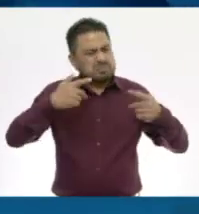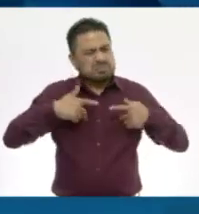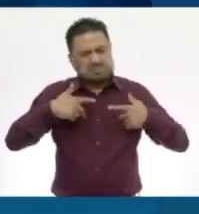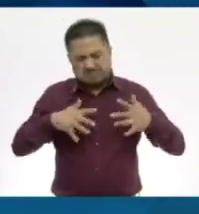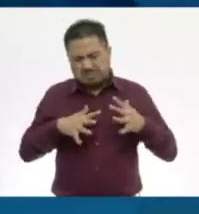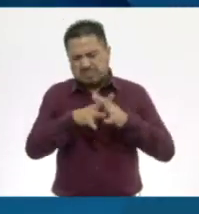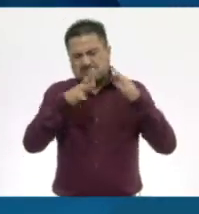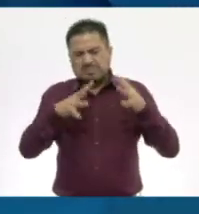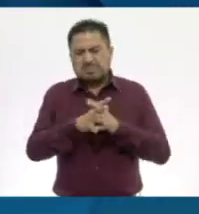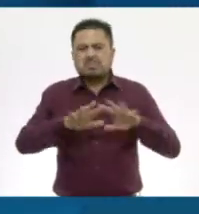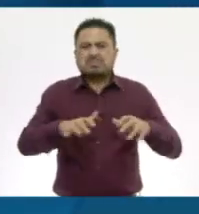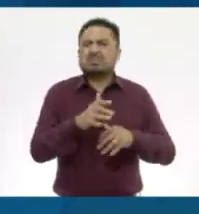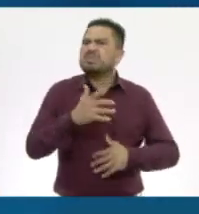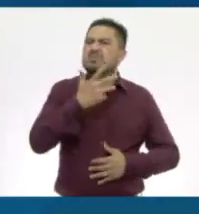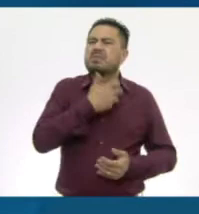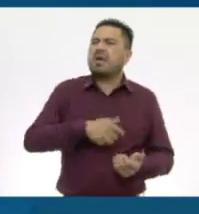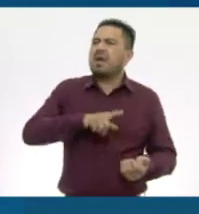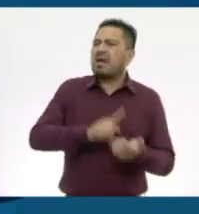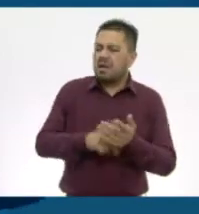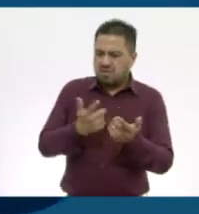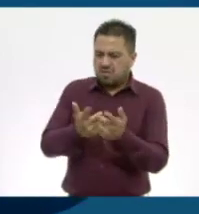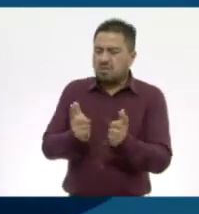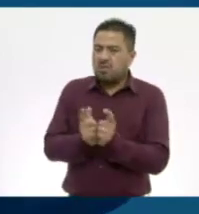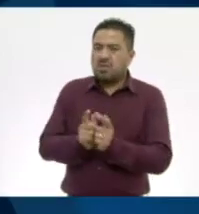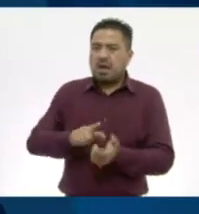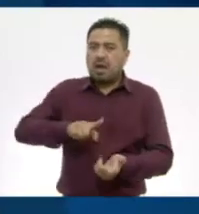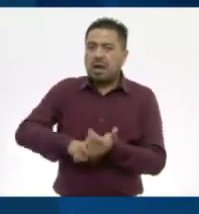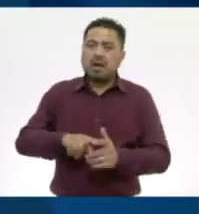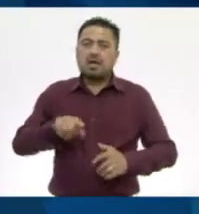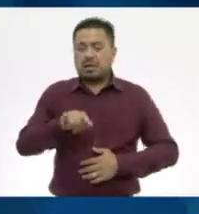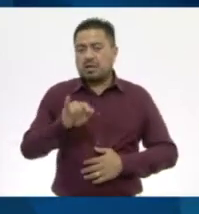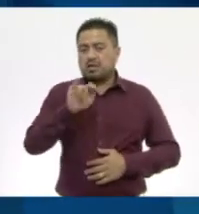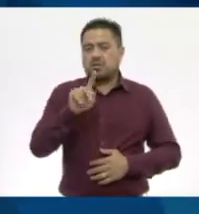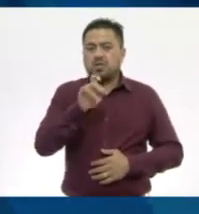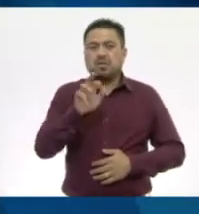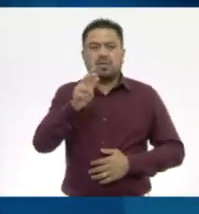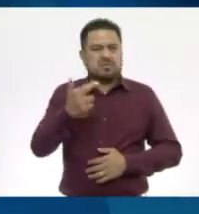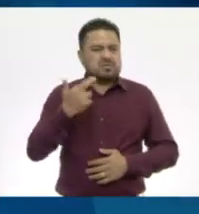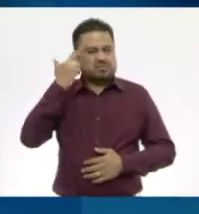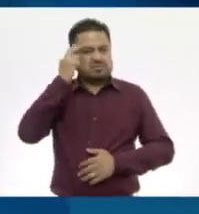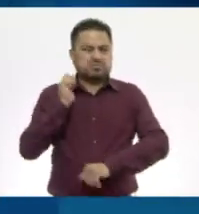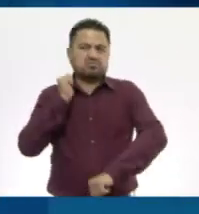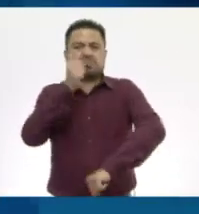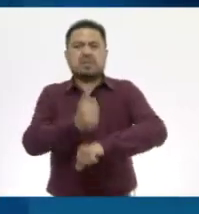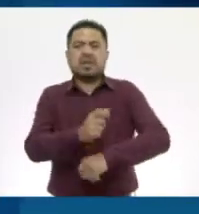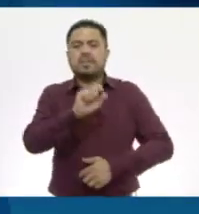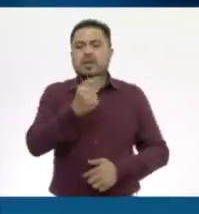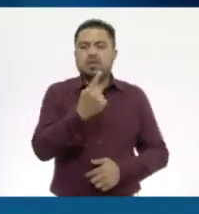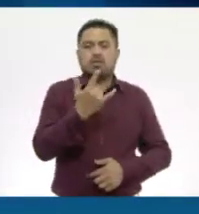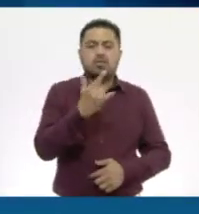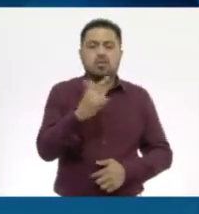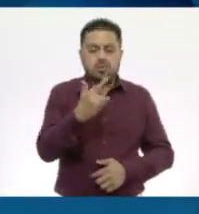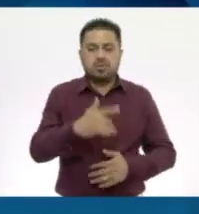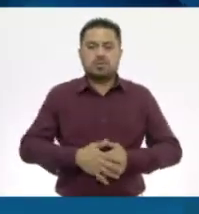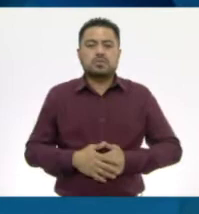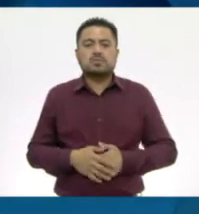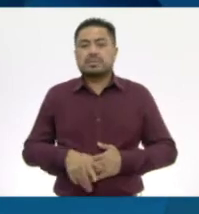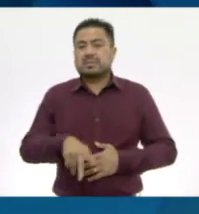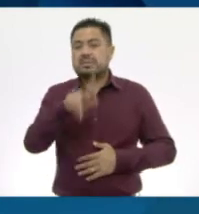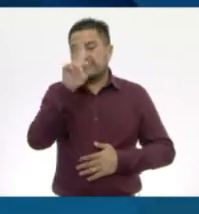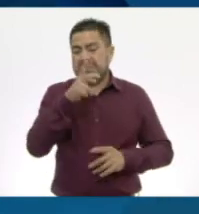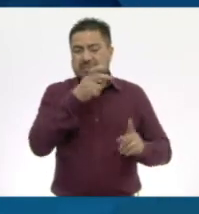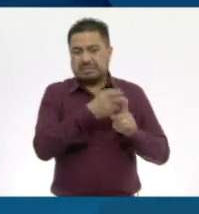y el descontento de los insurgentes republicanos, Iturbide se coronó emperador el 21 de julio. Pero